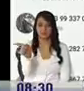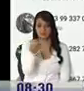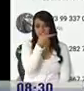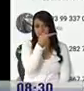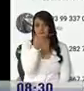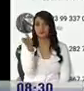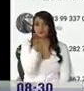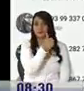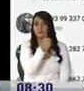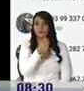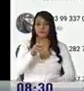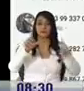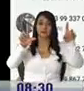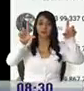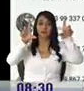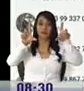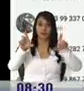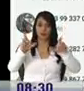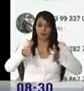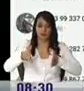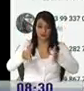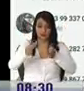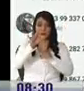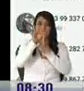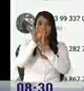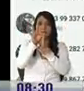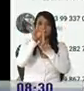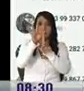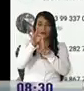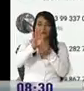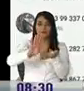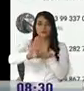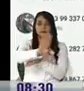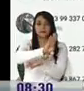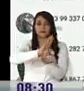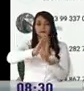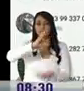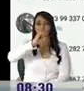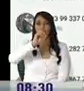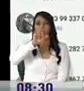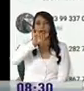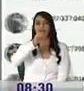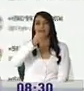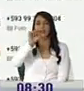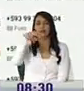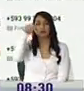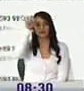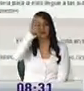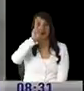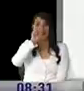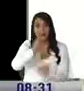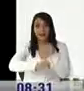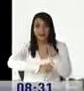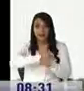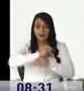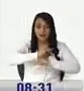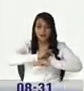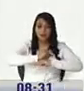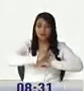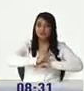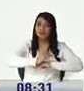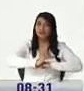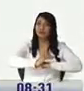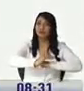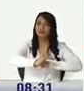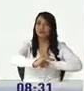famosos fotos fueron tomadas en la calle principal de la Velasco sector de las colinas de El Norte Ya son 20 años de este pavimento y nada